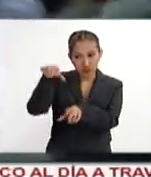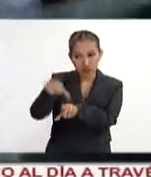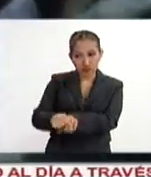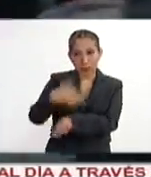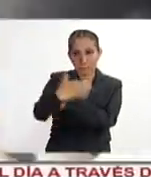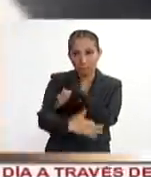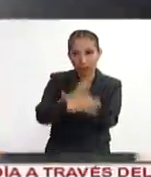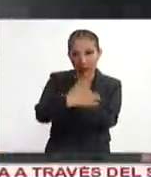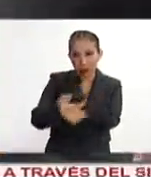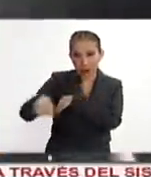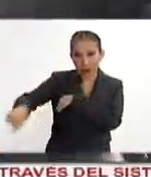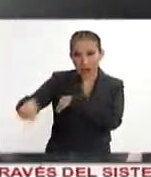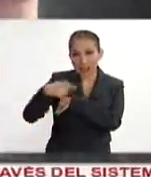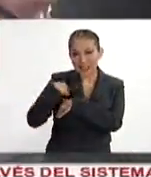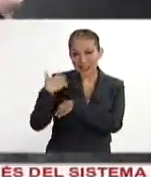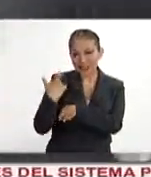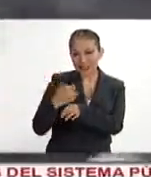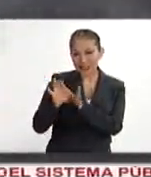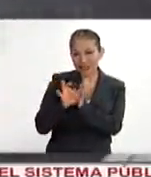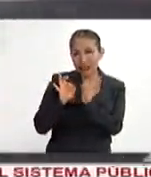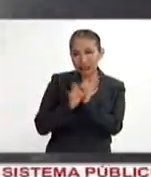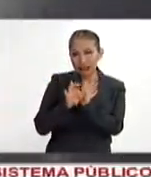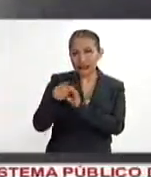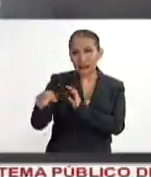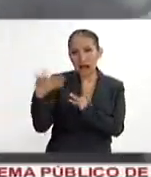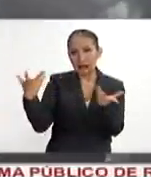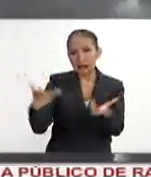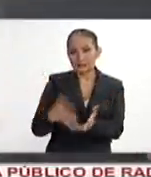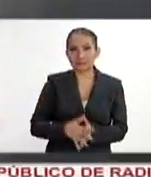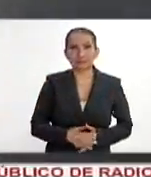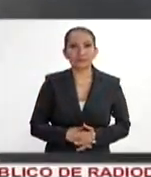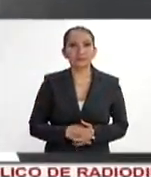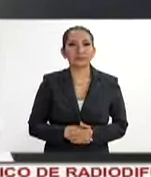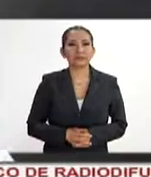detención provisional, que en esa misma fecha fue ejecutada.